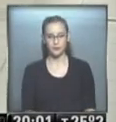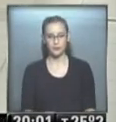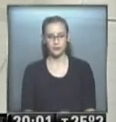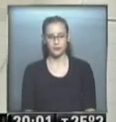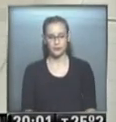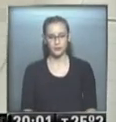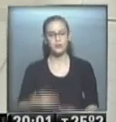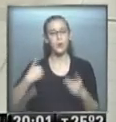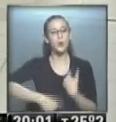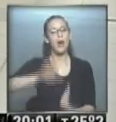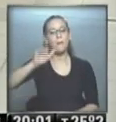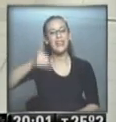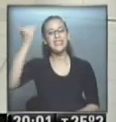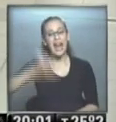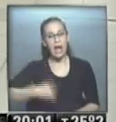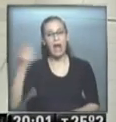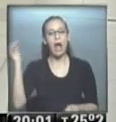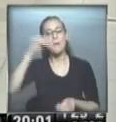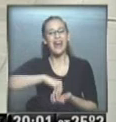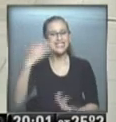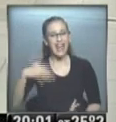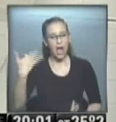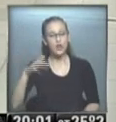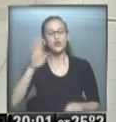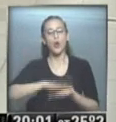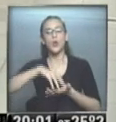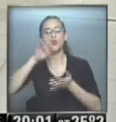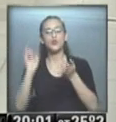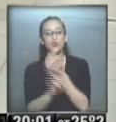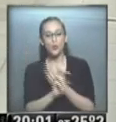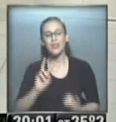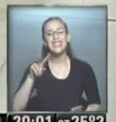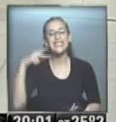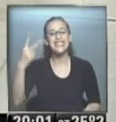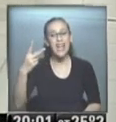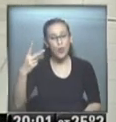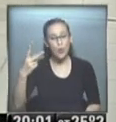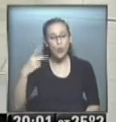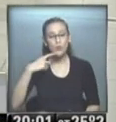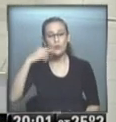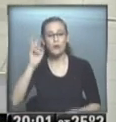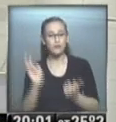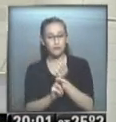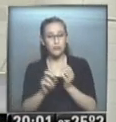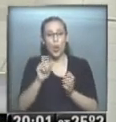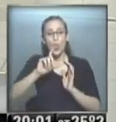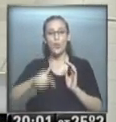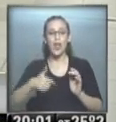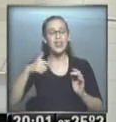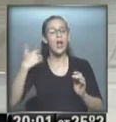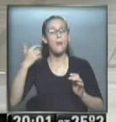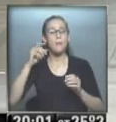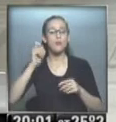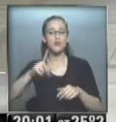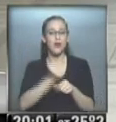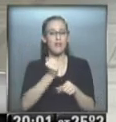Desde el próximo martes habrá aumento en la tarifa de subte, es el segundo del servicio durante el gobierno de Mauricio Macri. El viernes